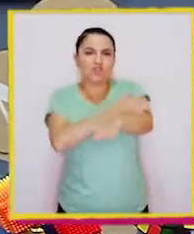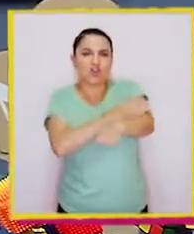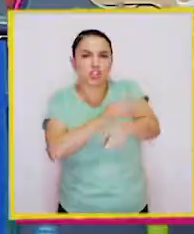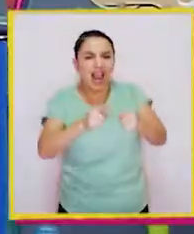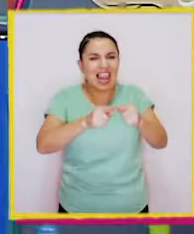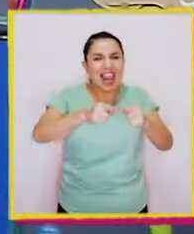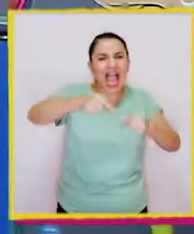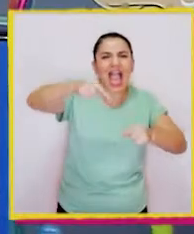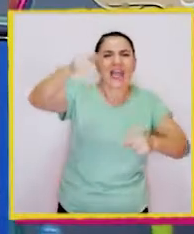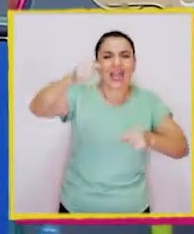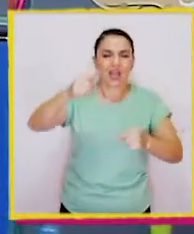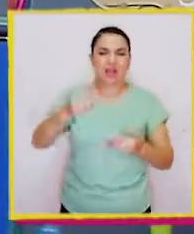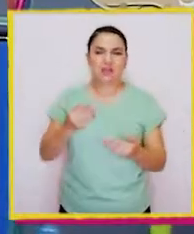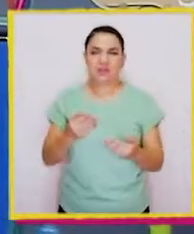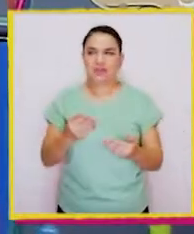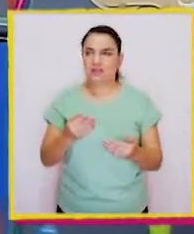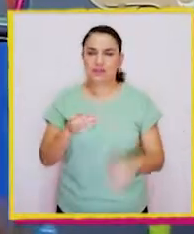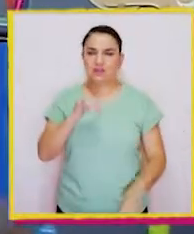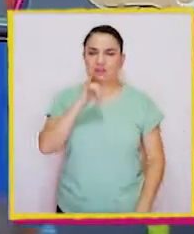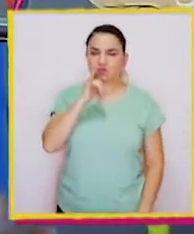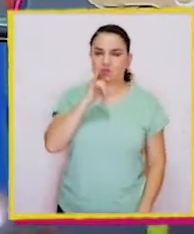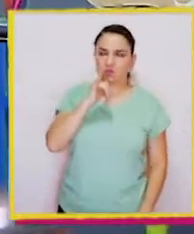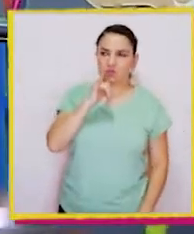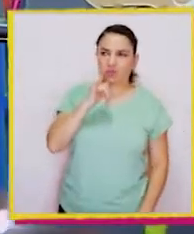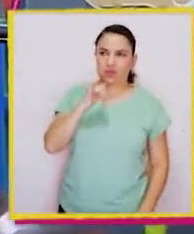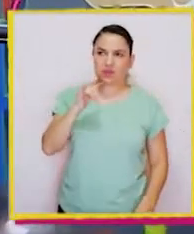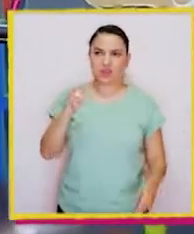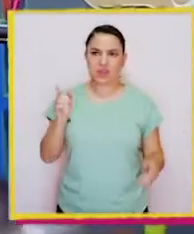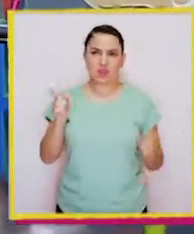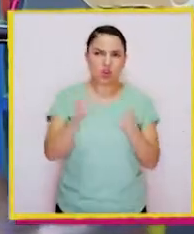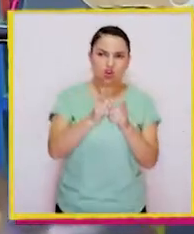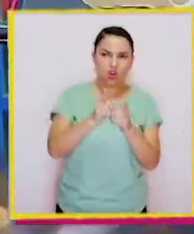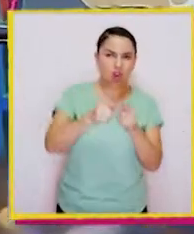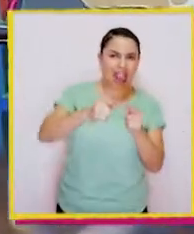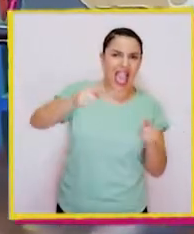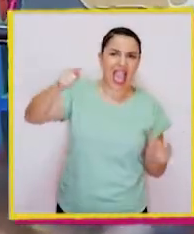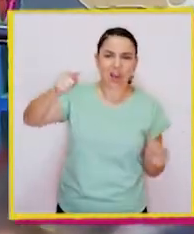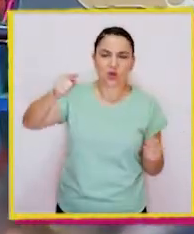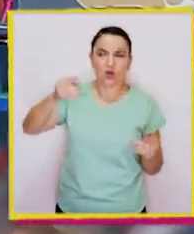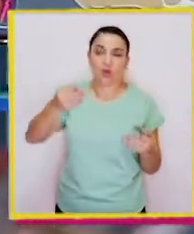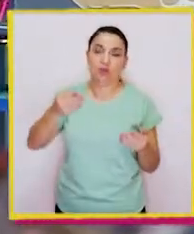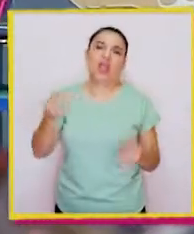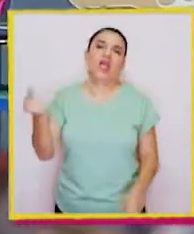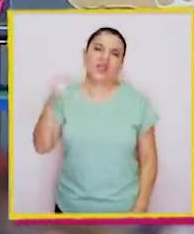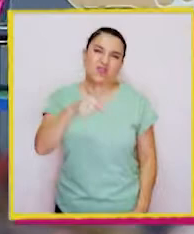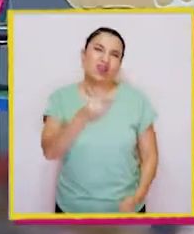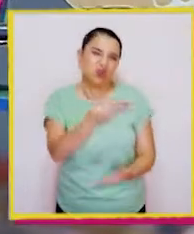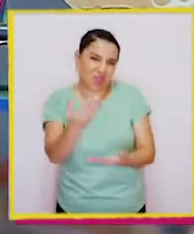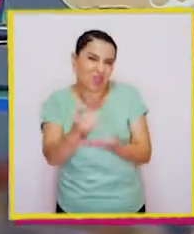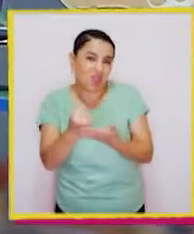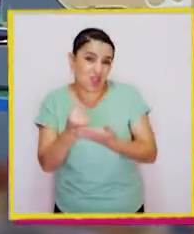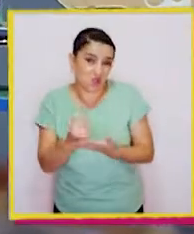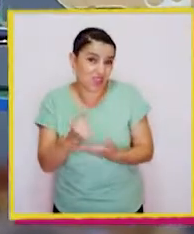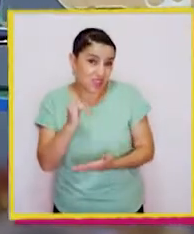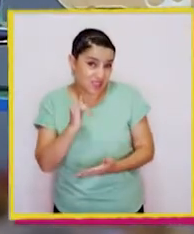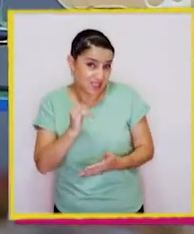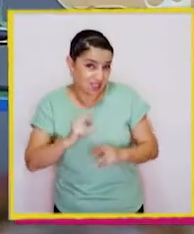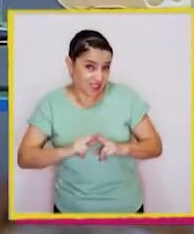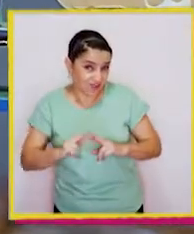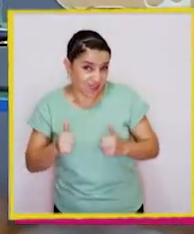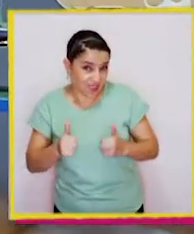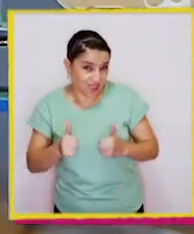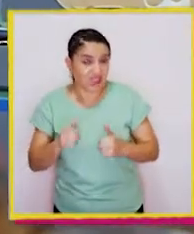largas. Y ahí no supe ver muy bien cuál era más corto, cuál era más largo. Y por eso vine, para que ustedes me ayuden a ver si lo hice